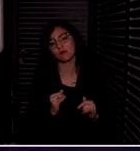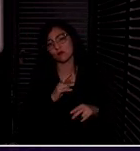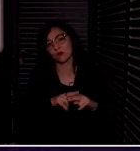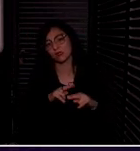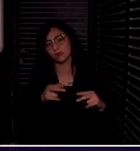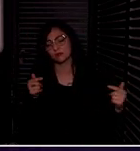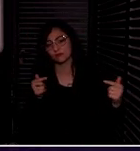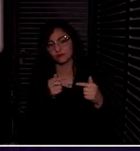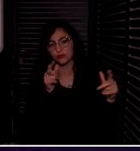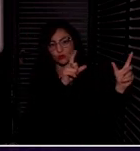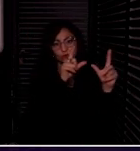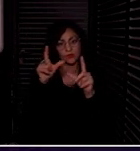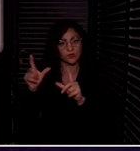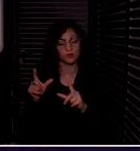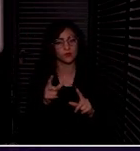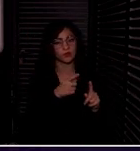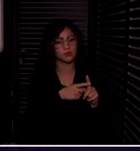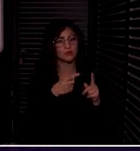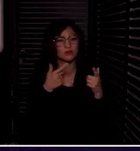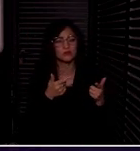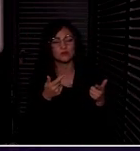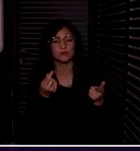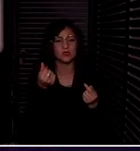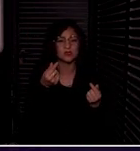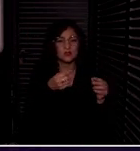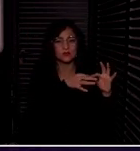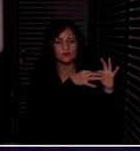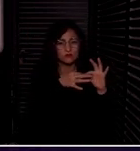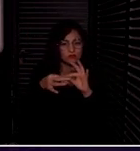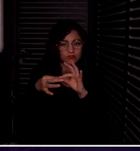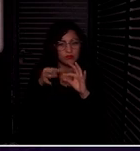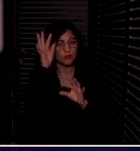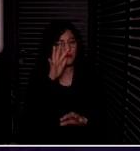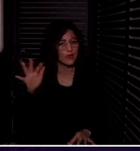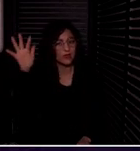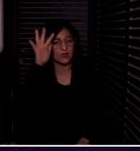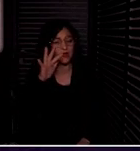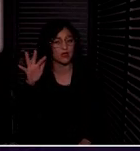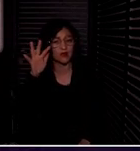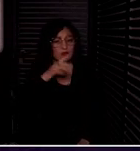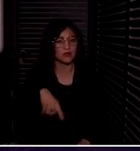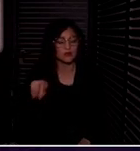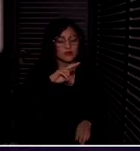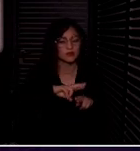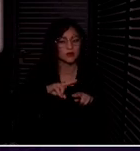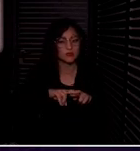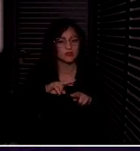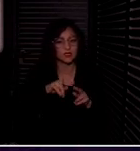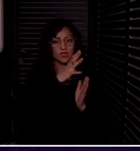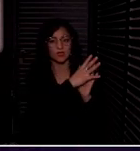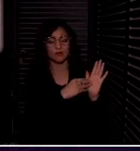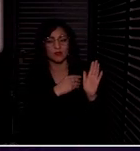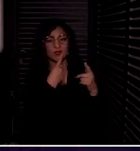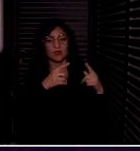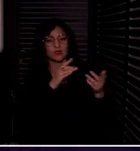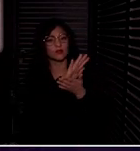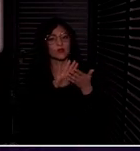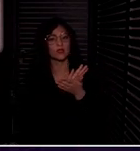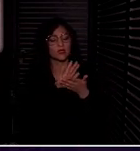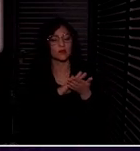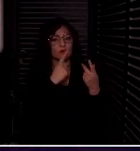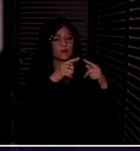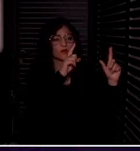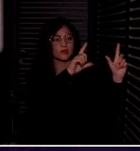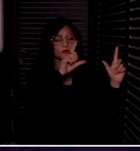los operadores televisivos, que es una suerte de siliconización o un imaginario de que lo que tenemos que hacer es imitar el modelo Silicon Valley de las